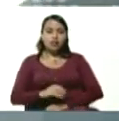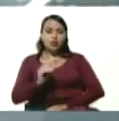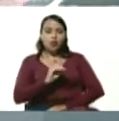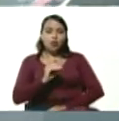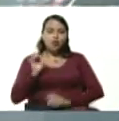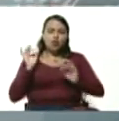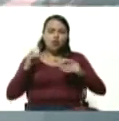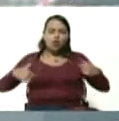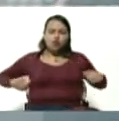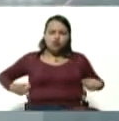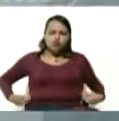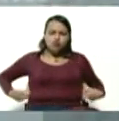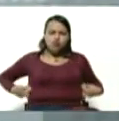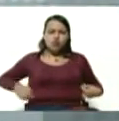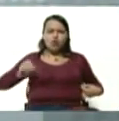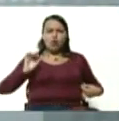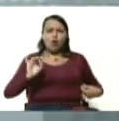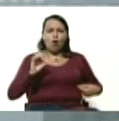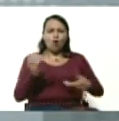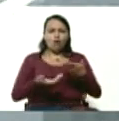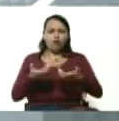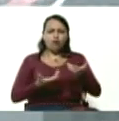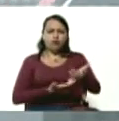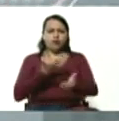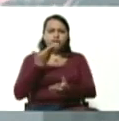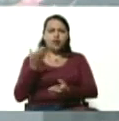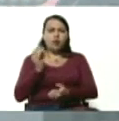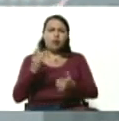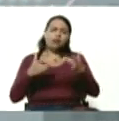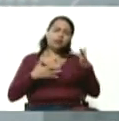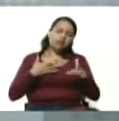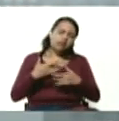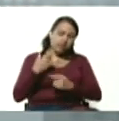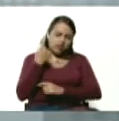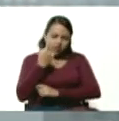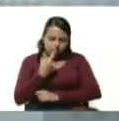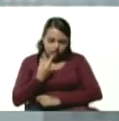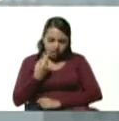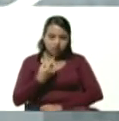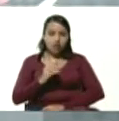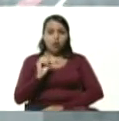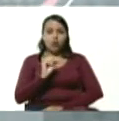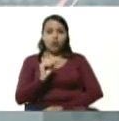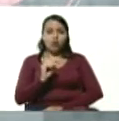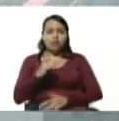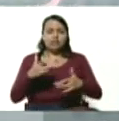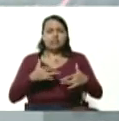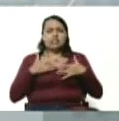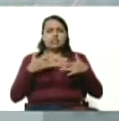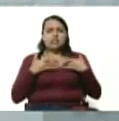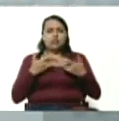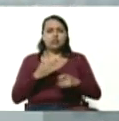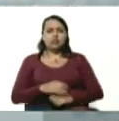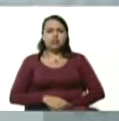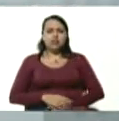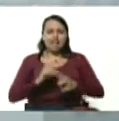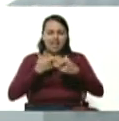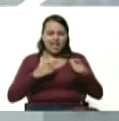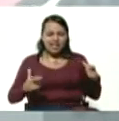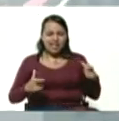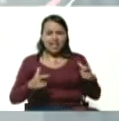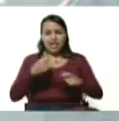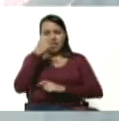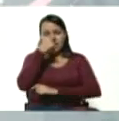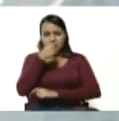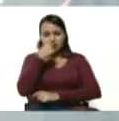temperatura fiebre malestar general decaimiento o sensación de malestar general o